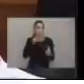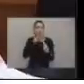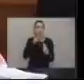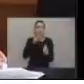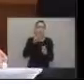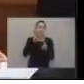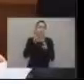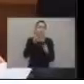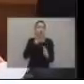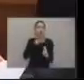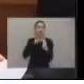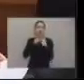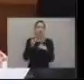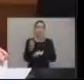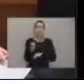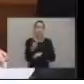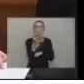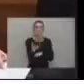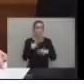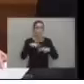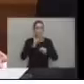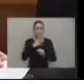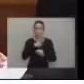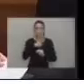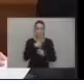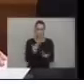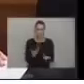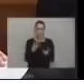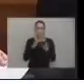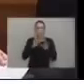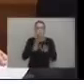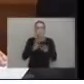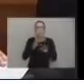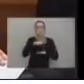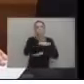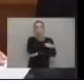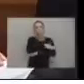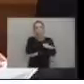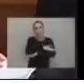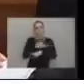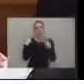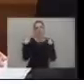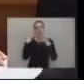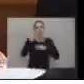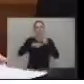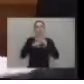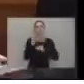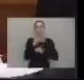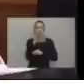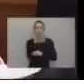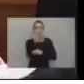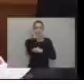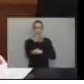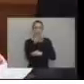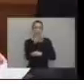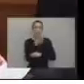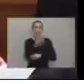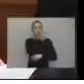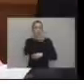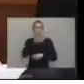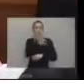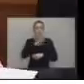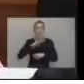Pajares en el tiempo y forma prevista. Dificulta que el Ministerio de Hacienda beneficie desproporcionadamente a las comunidades autónomas